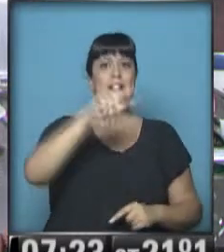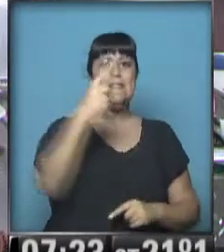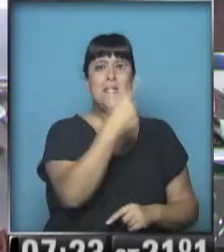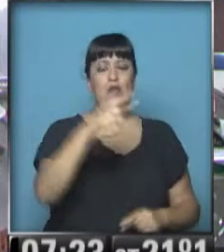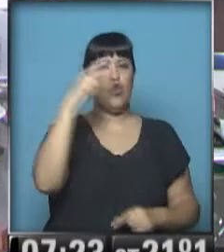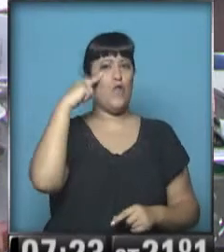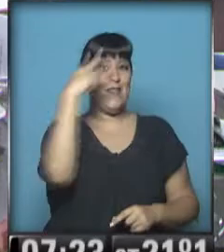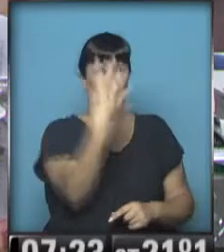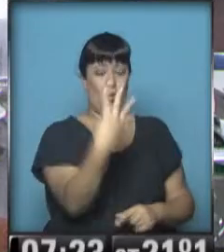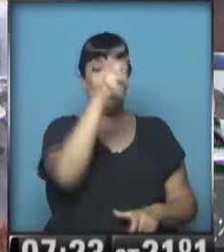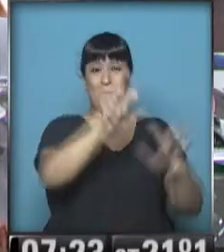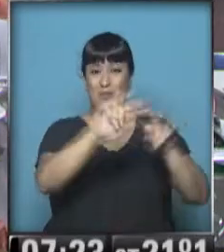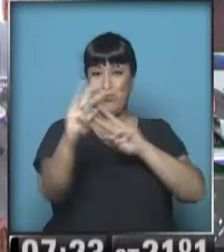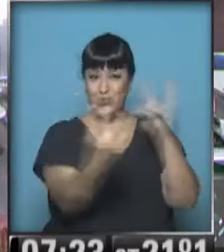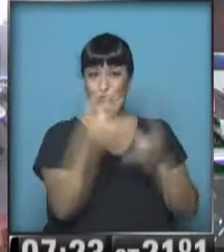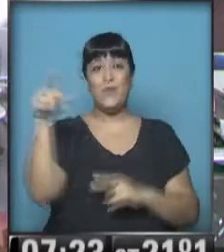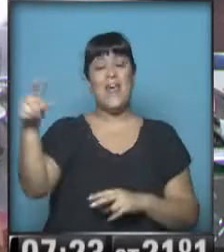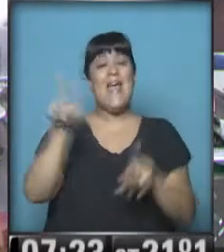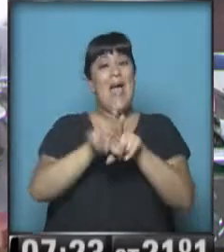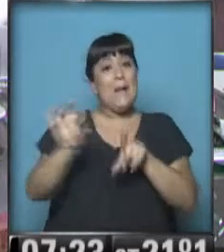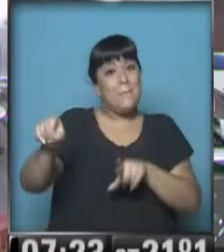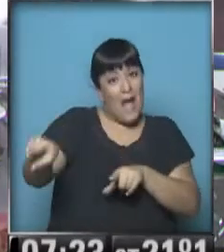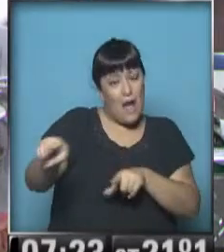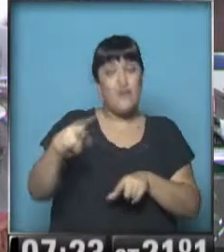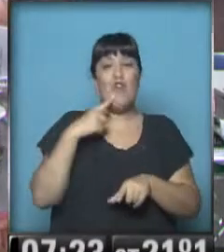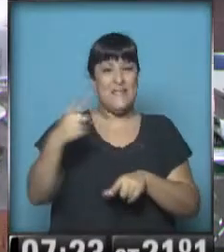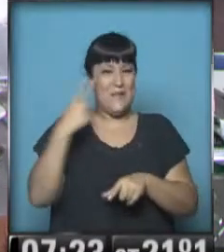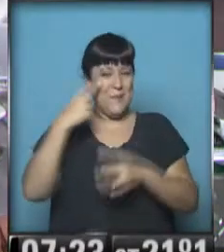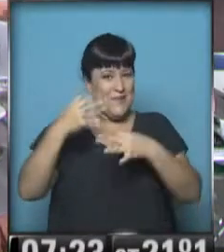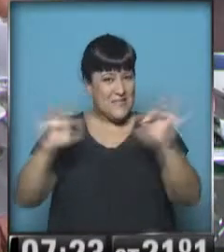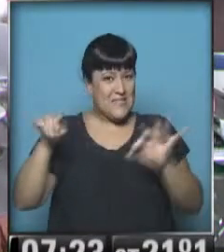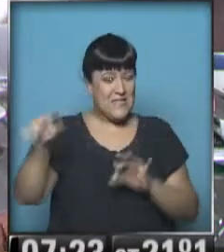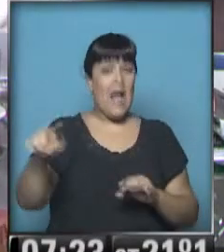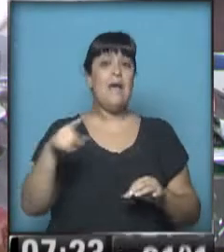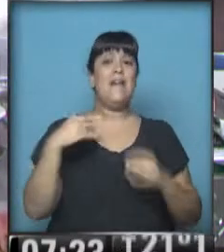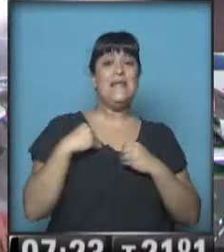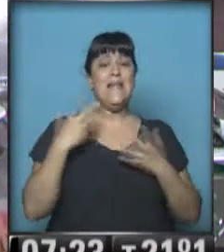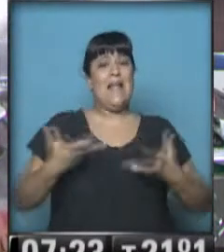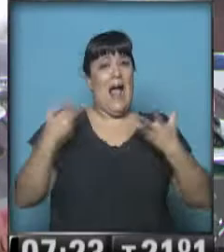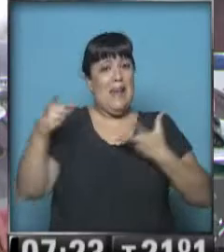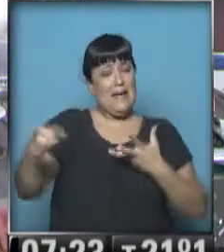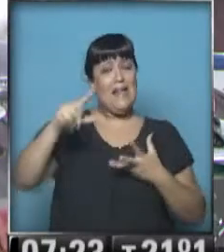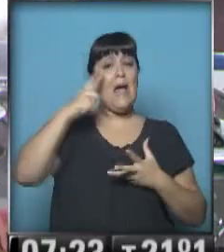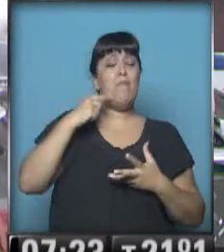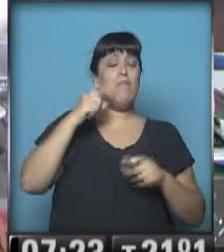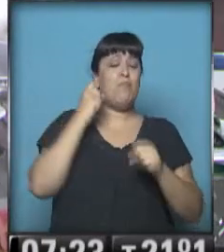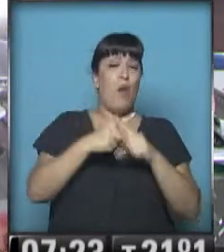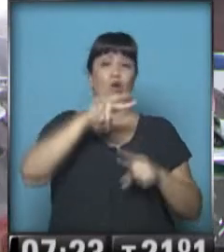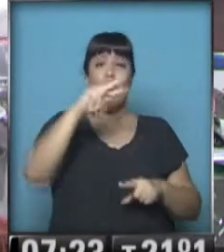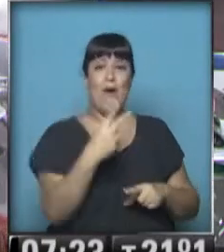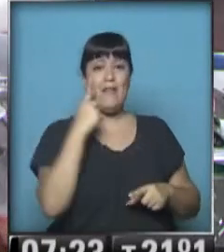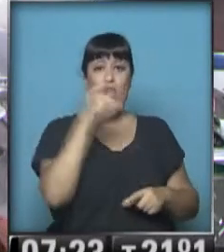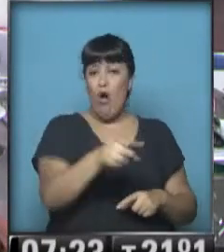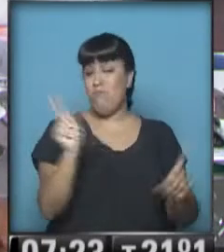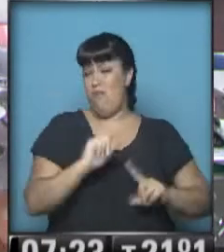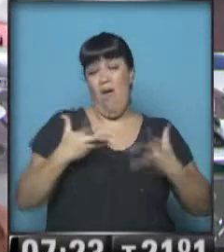Alejandro, es hermano de una de las víctimas y también sobreviviente, dijo, no hay un sentimiento de alegría cuando nos enteramos de la muerte de Omar Chabán el día de ayer. Pero